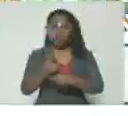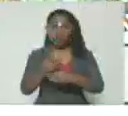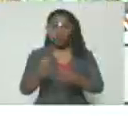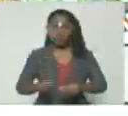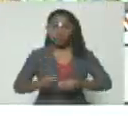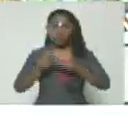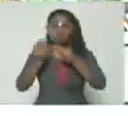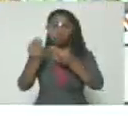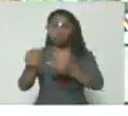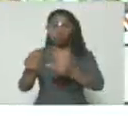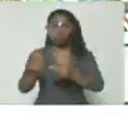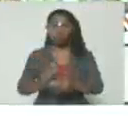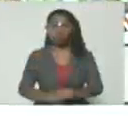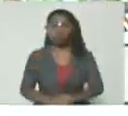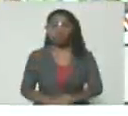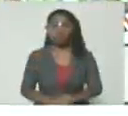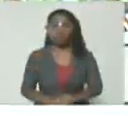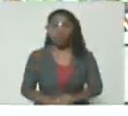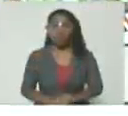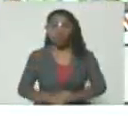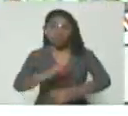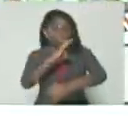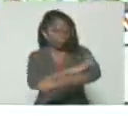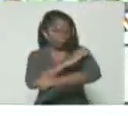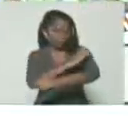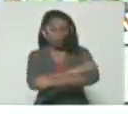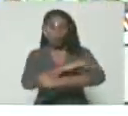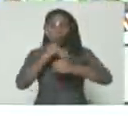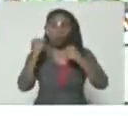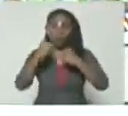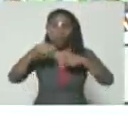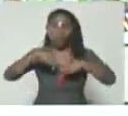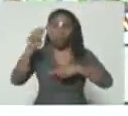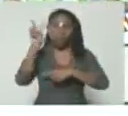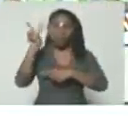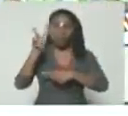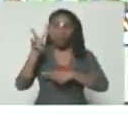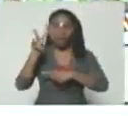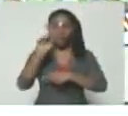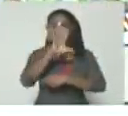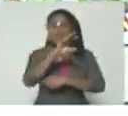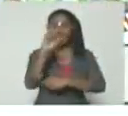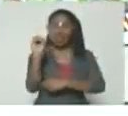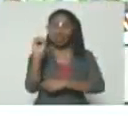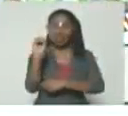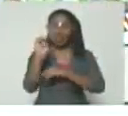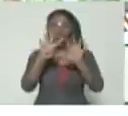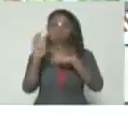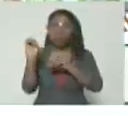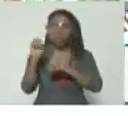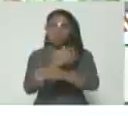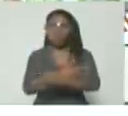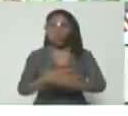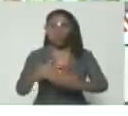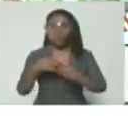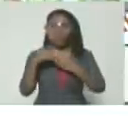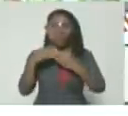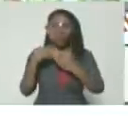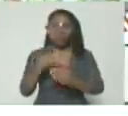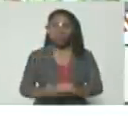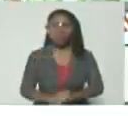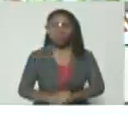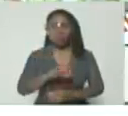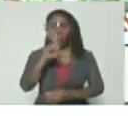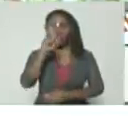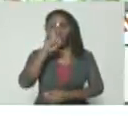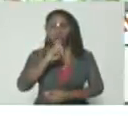entregado a la oposición extremista de Venezuela, 590 millones de dólares en un